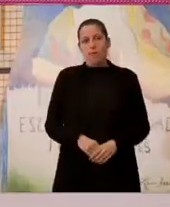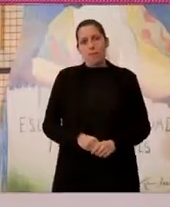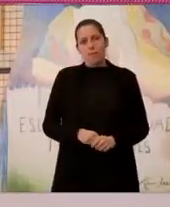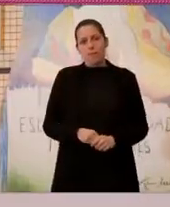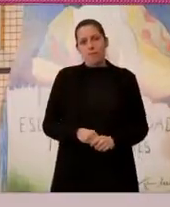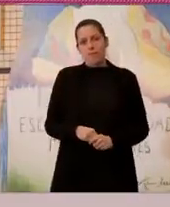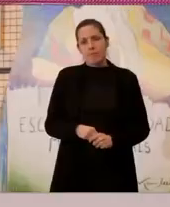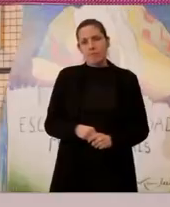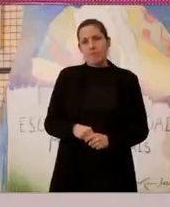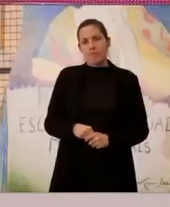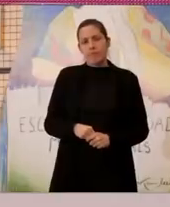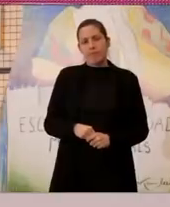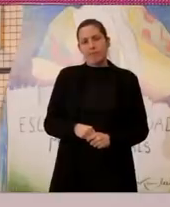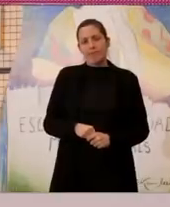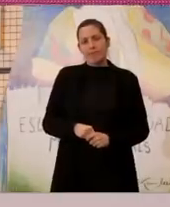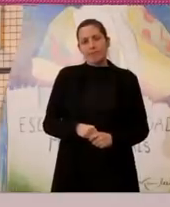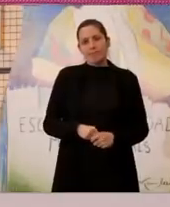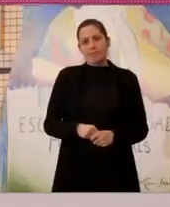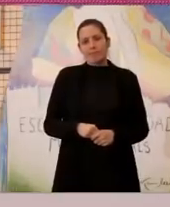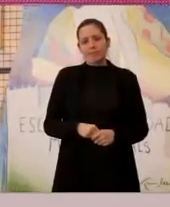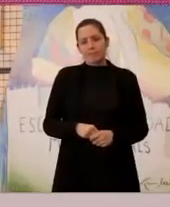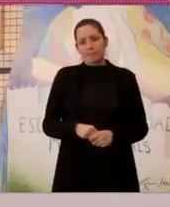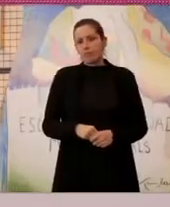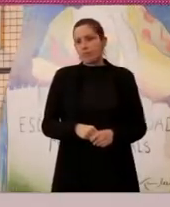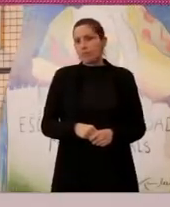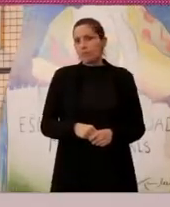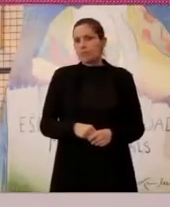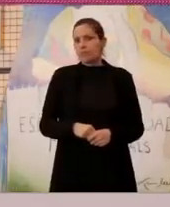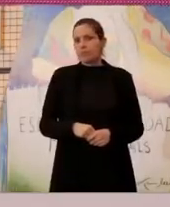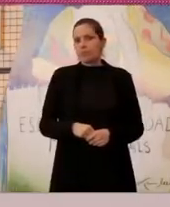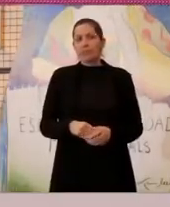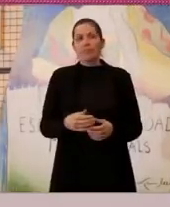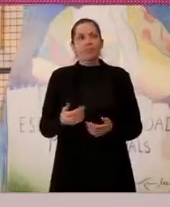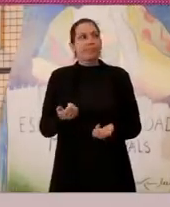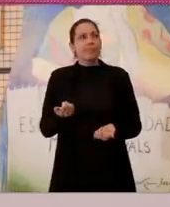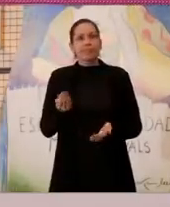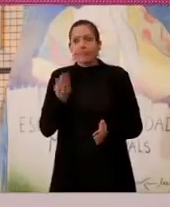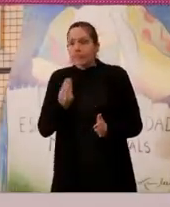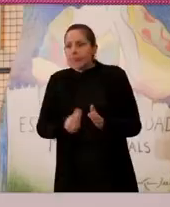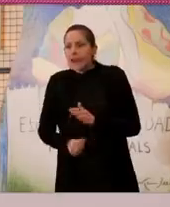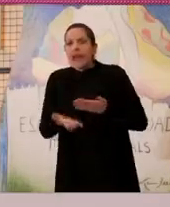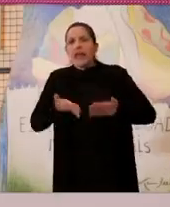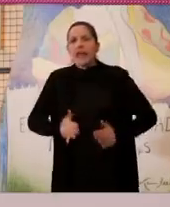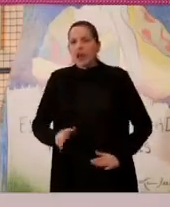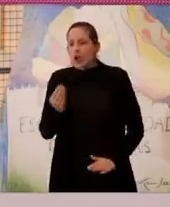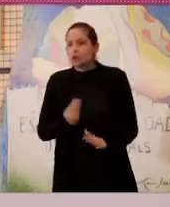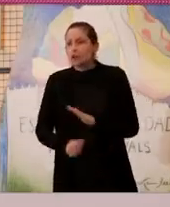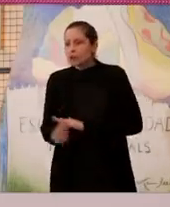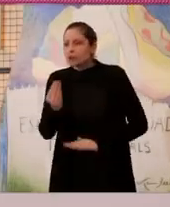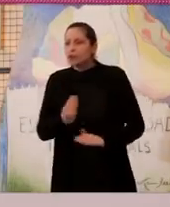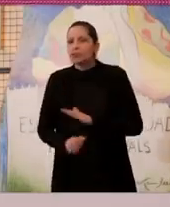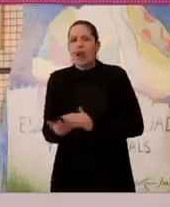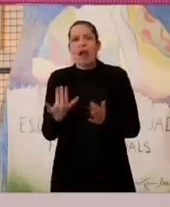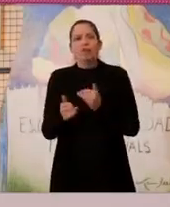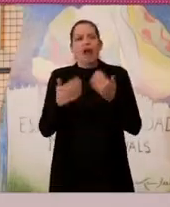porque verdaderamente Pues claro Sí si dejamos de producir niños se acaba la humanidad no estoy reivindicando que tengáis más hijos